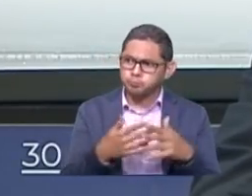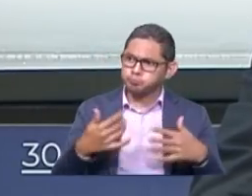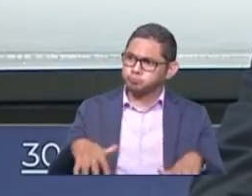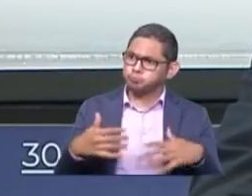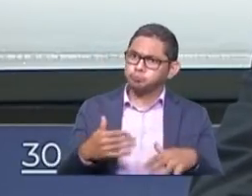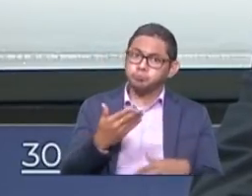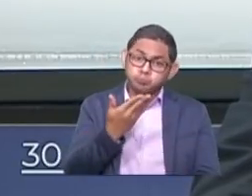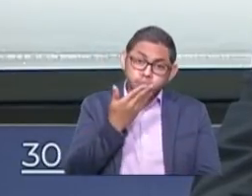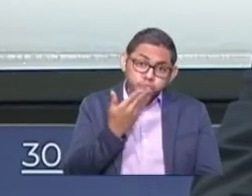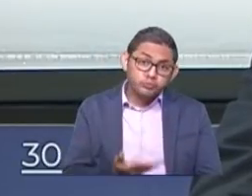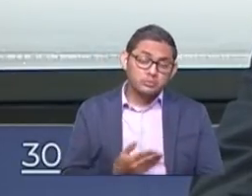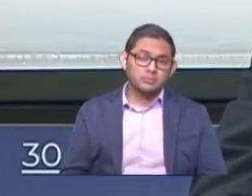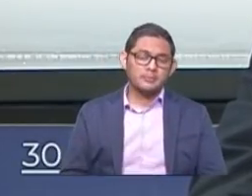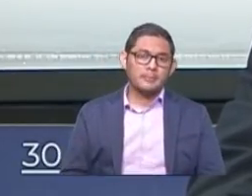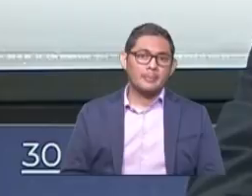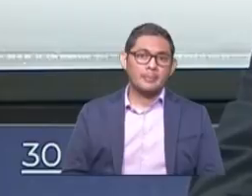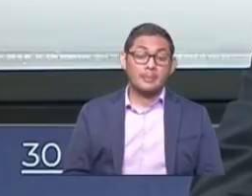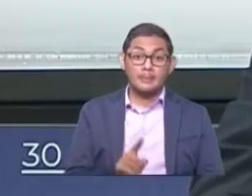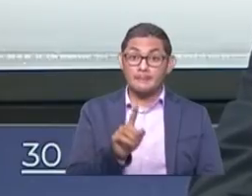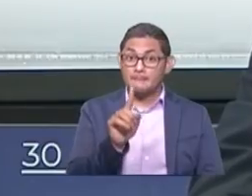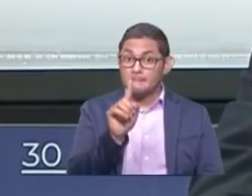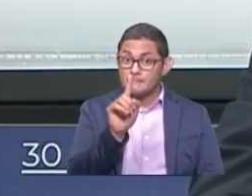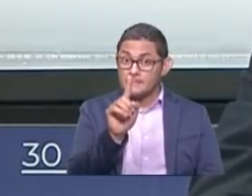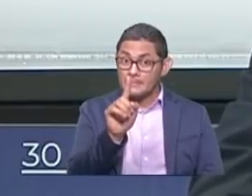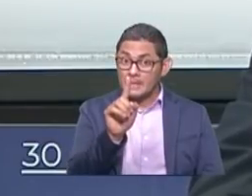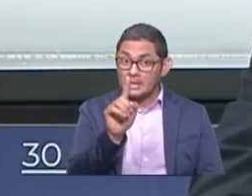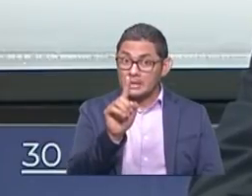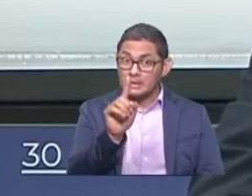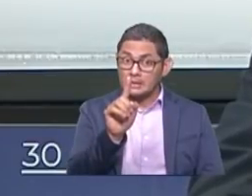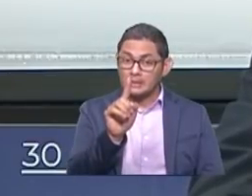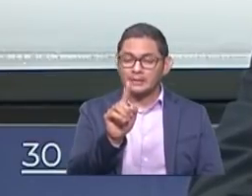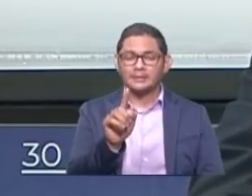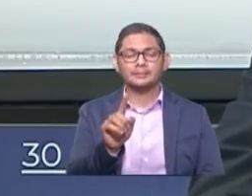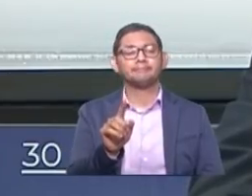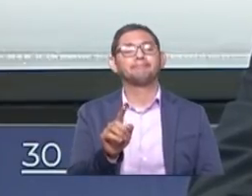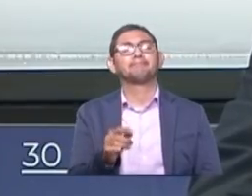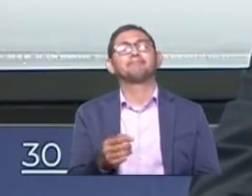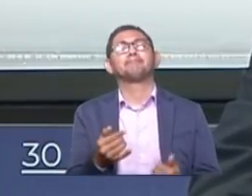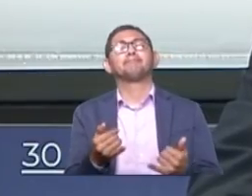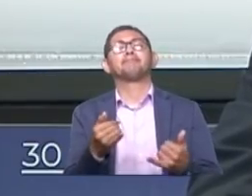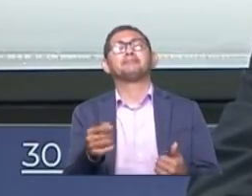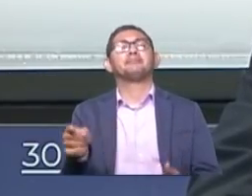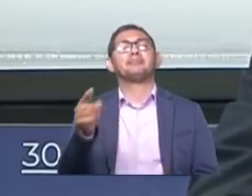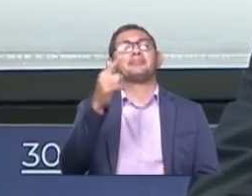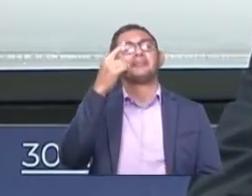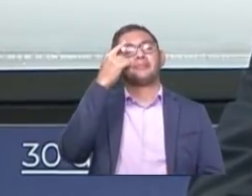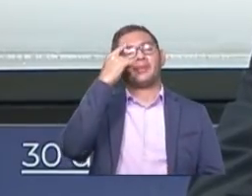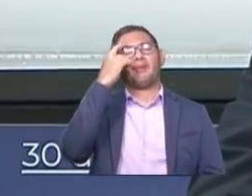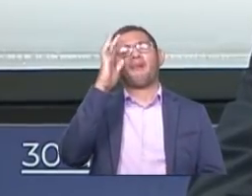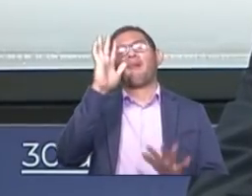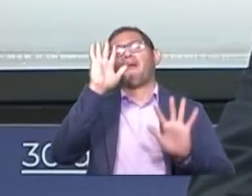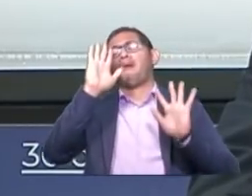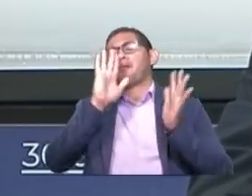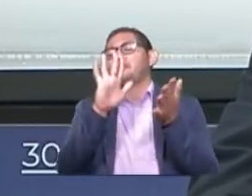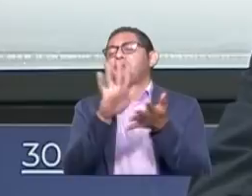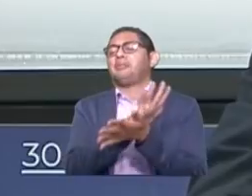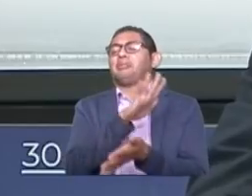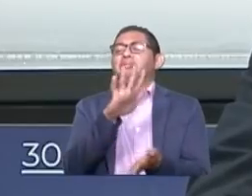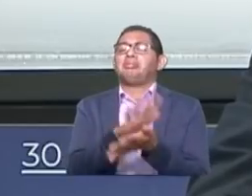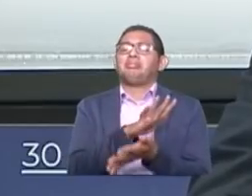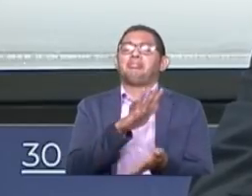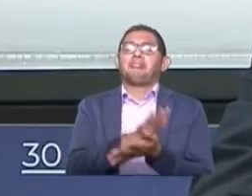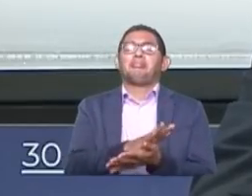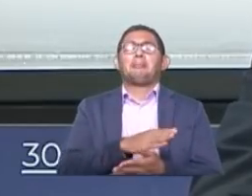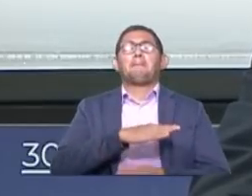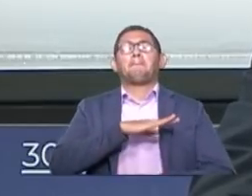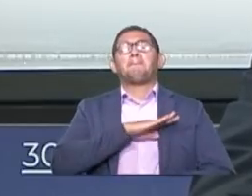Sin embargo, esto no es razón para bajar la guardia.